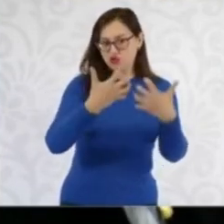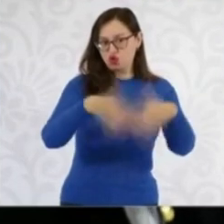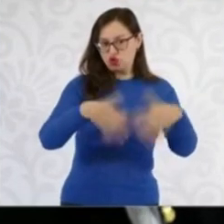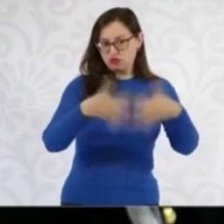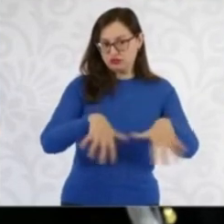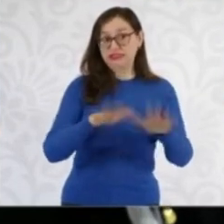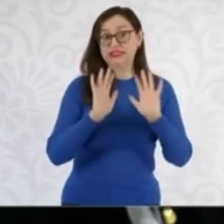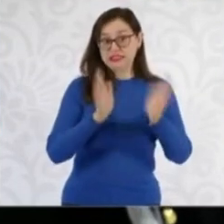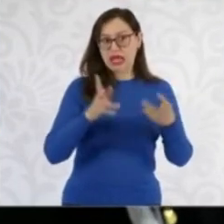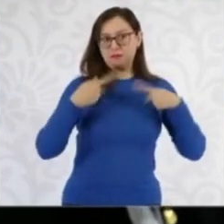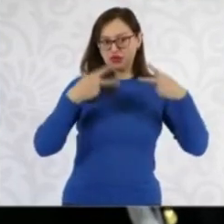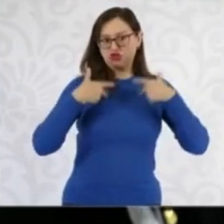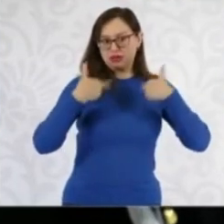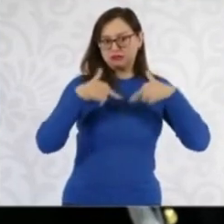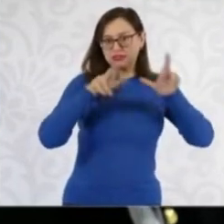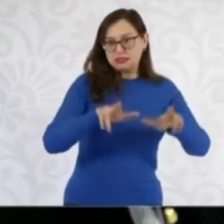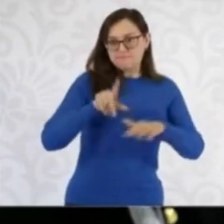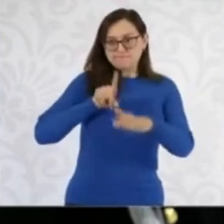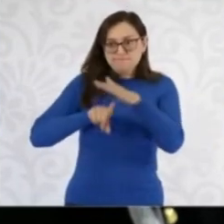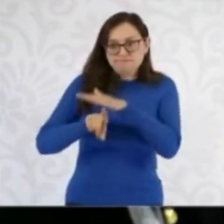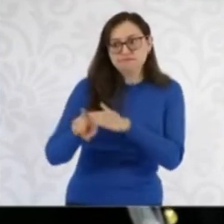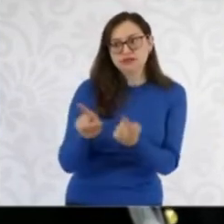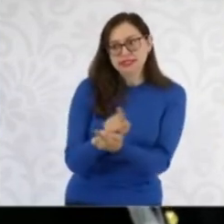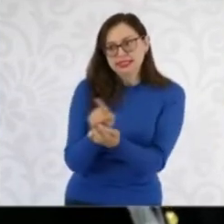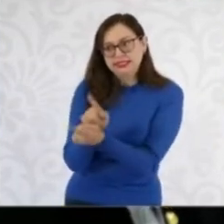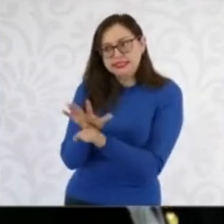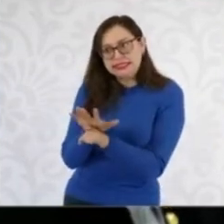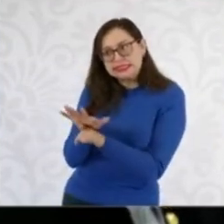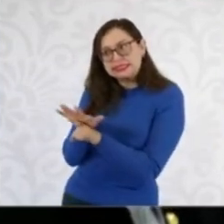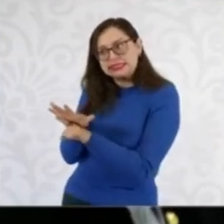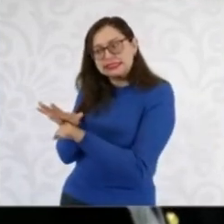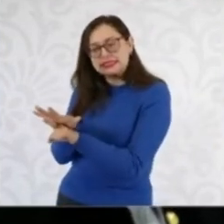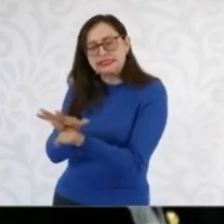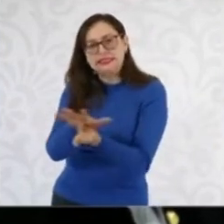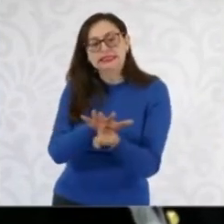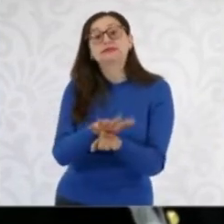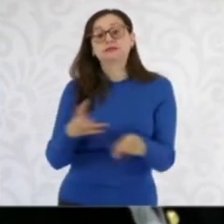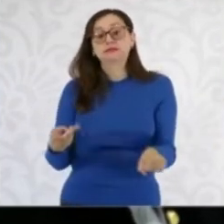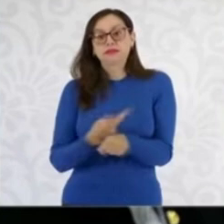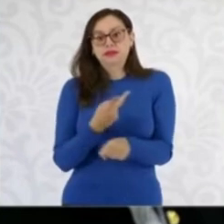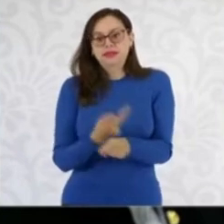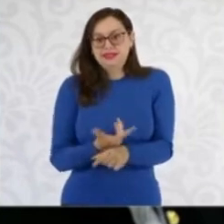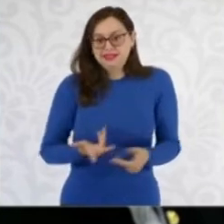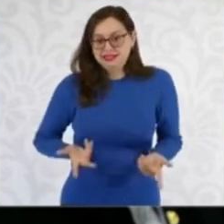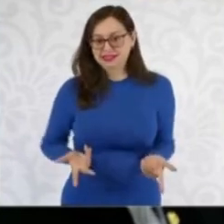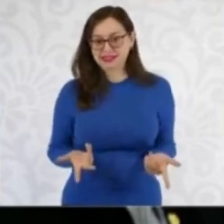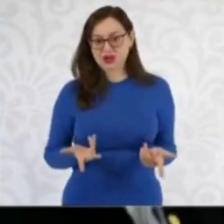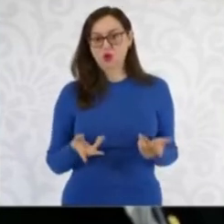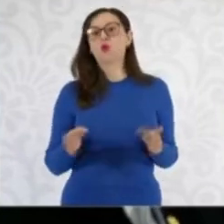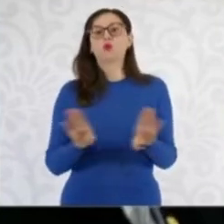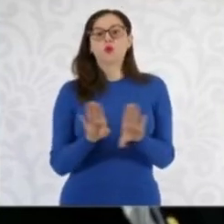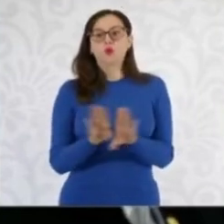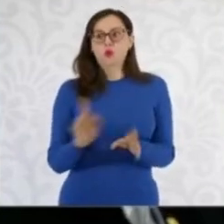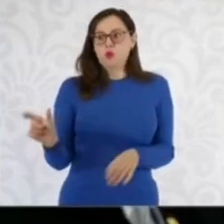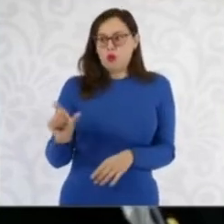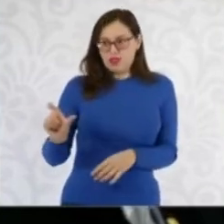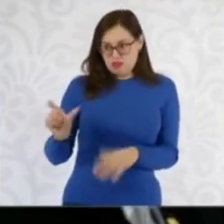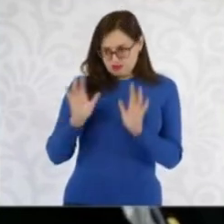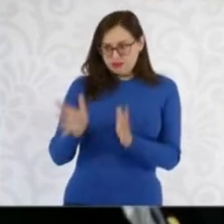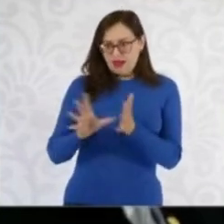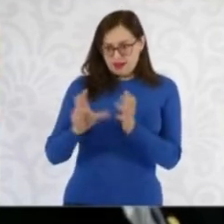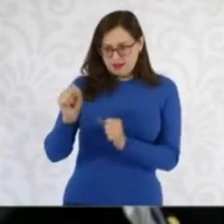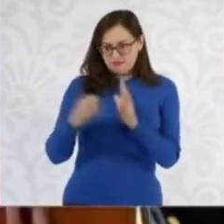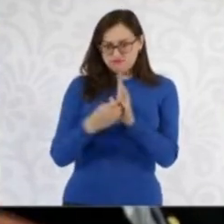por sus propios intereses, que no quieren que se avance en este punto, que sería muy importante para el pueblo de México. Entonces, preguntarle si haría un llamado o